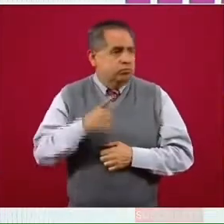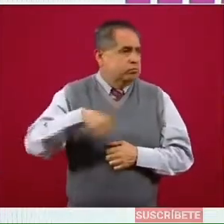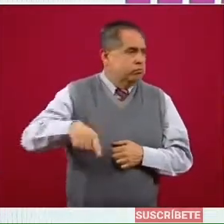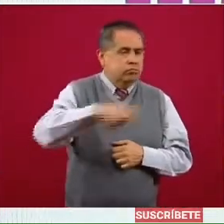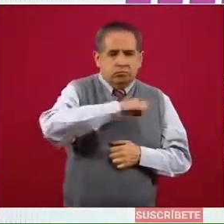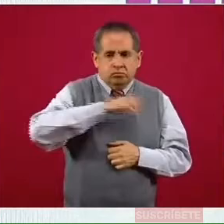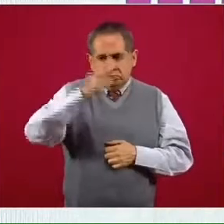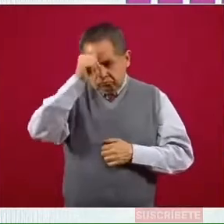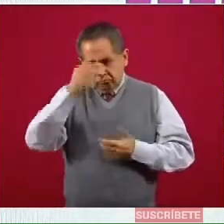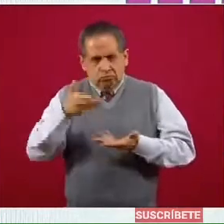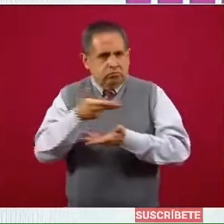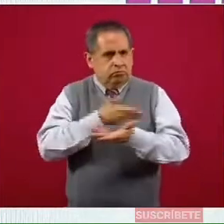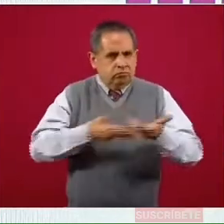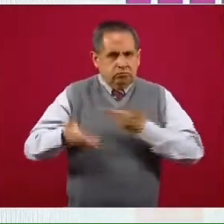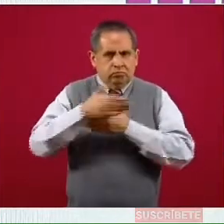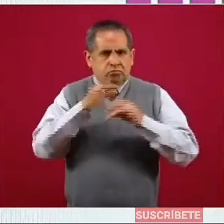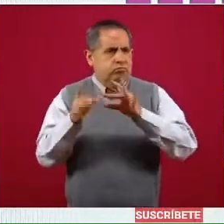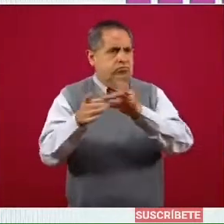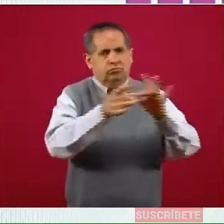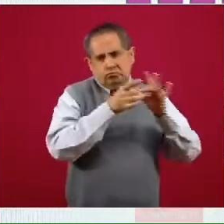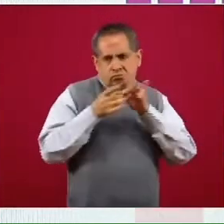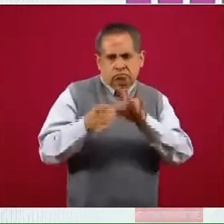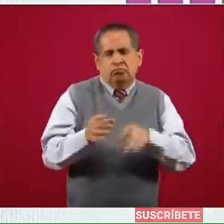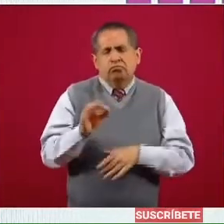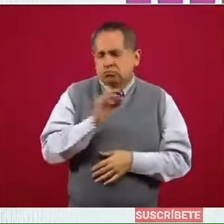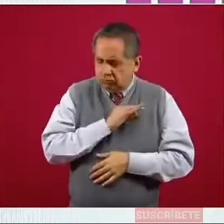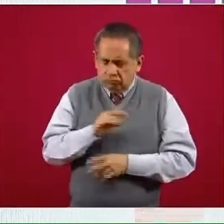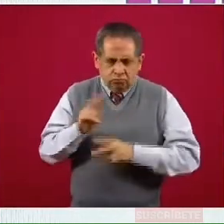convenio de intercambio de servicios que permite